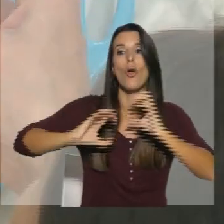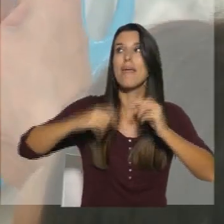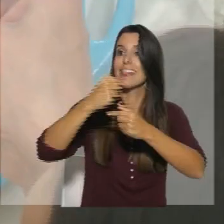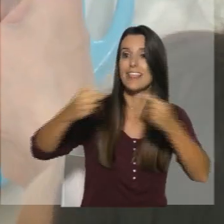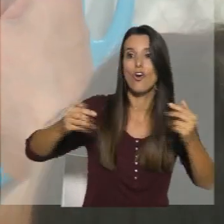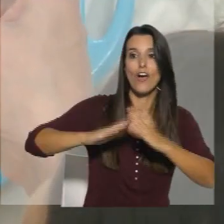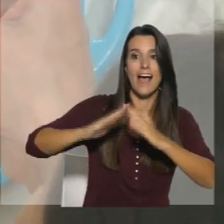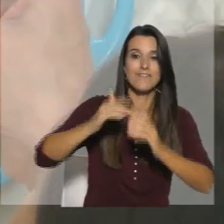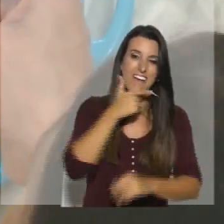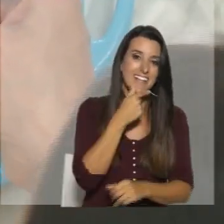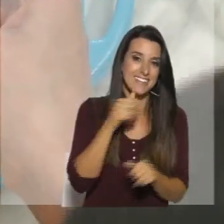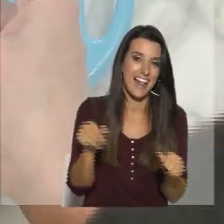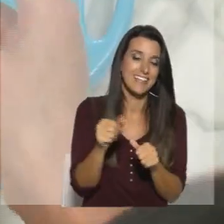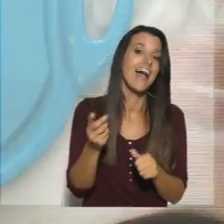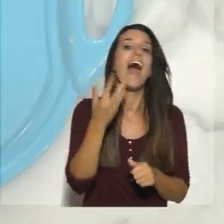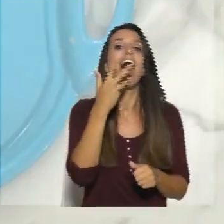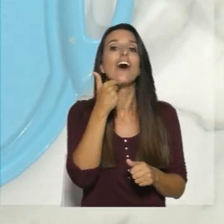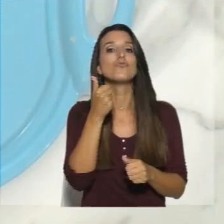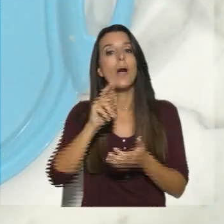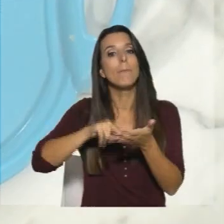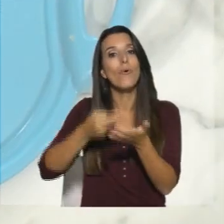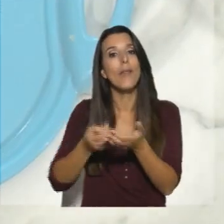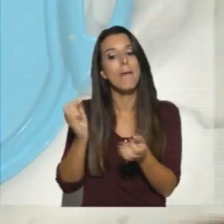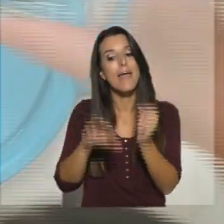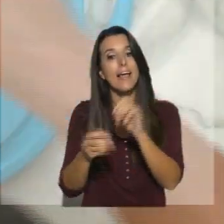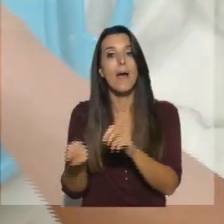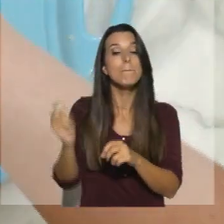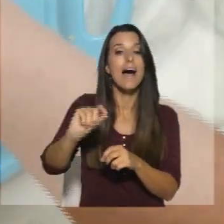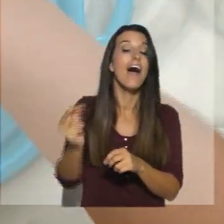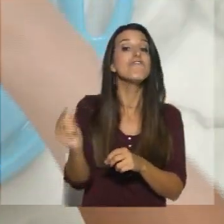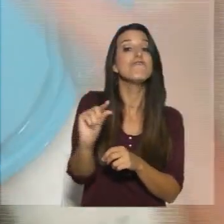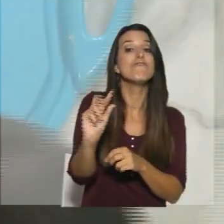azúcar con el puré. Le vas a agregar la vainilla.